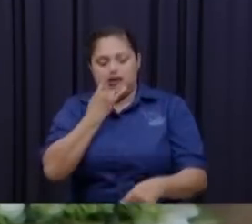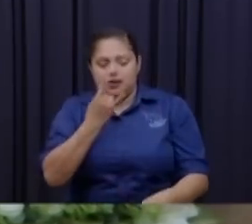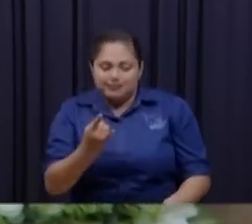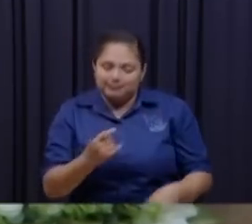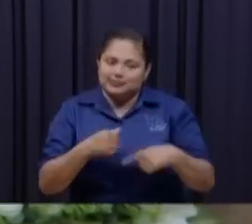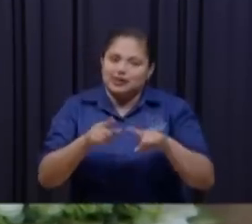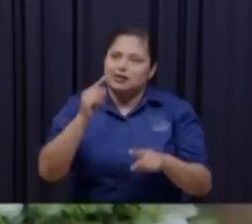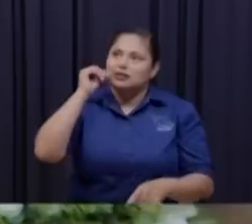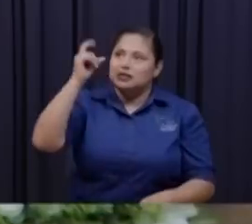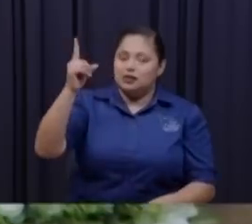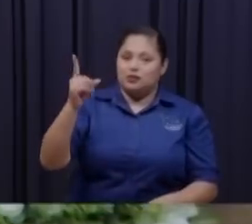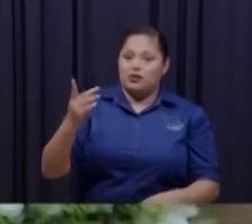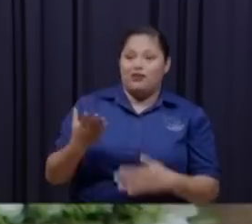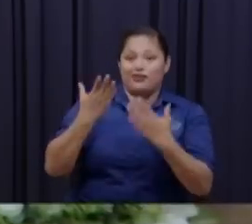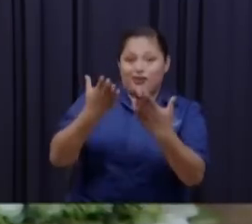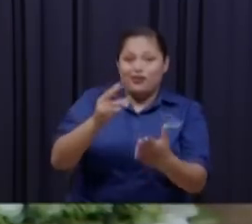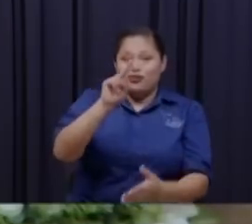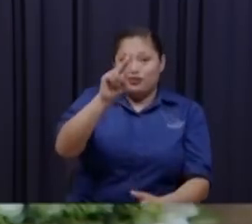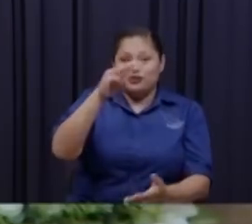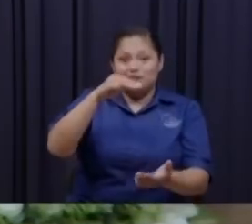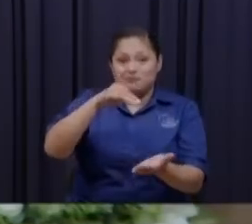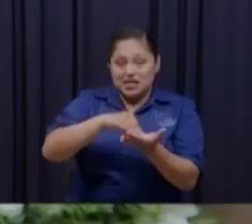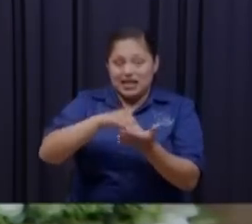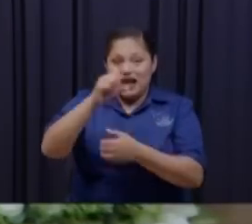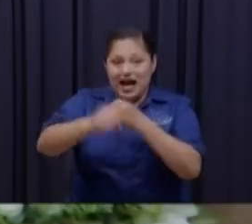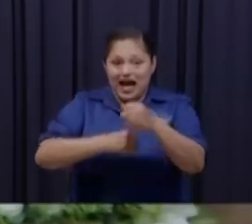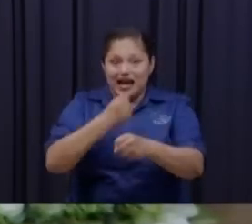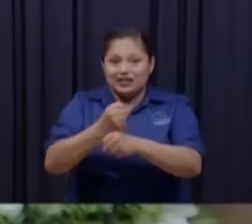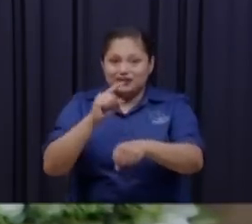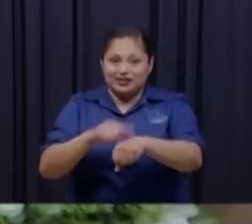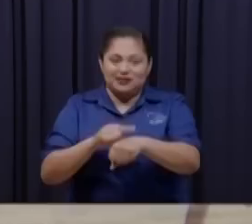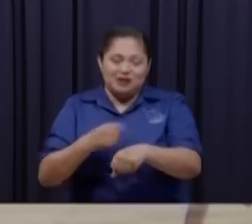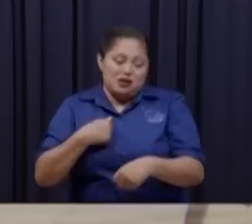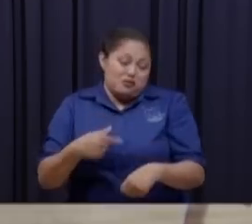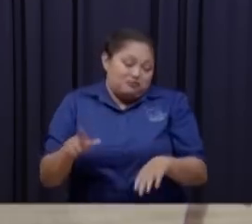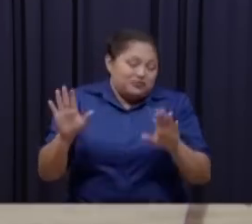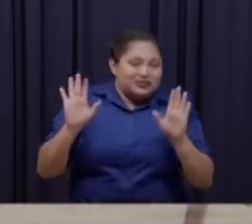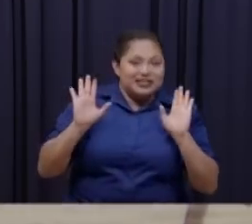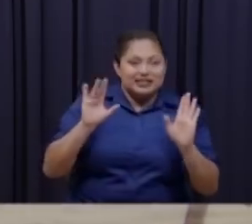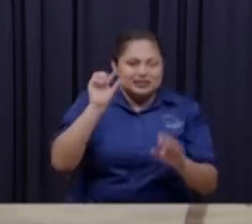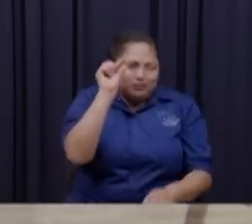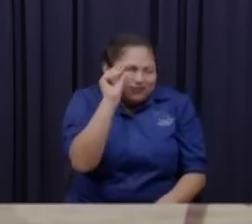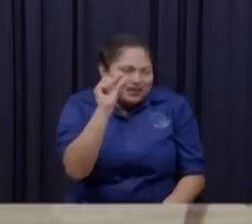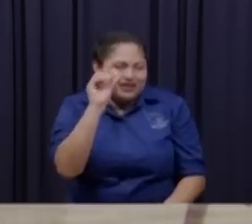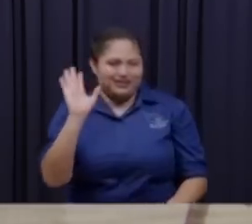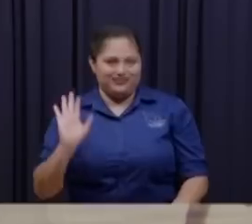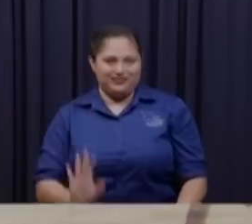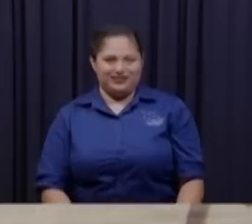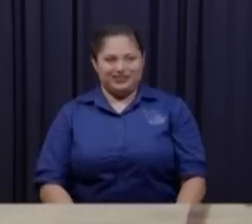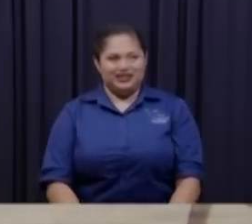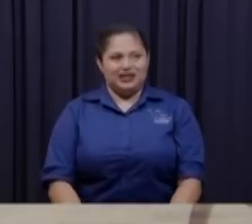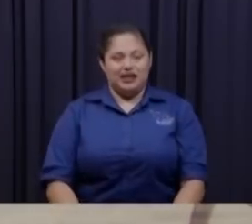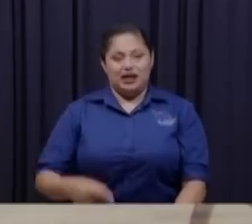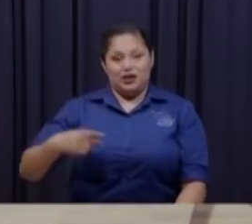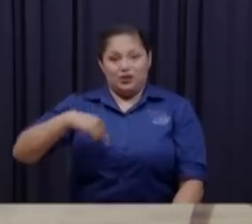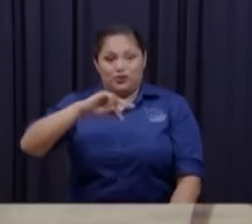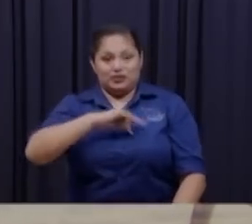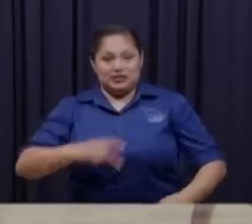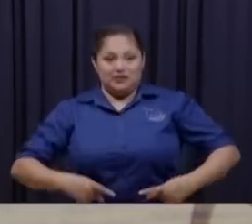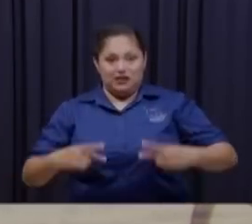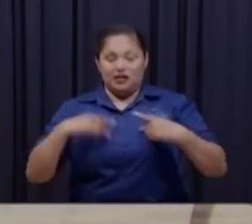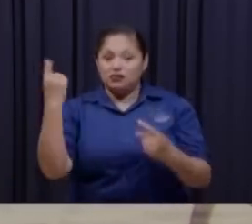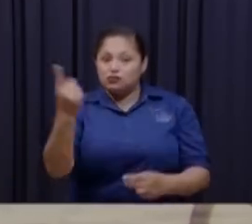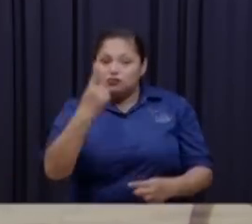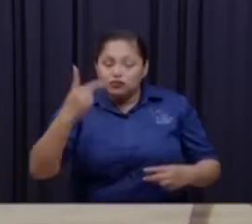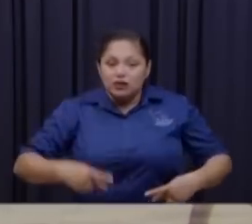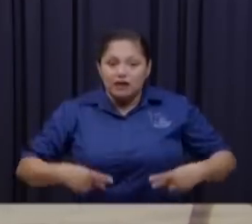Señor ha dado 2000 años de tiempo. No sé si es poquito, le parece que es poquito. En nuestra vida, toda la vida nos ha